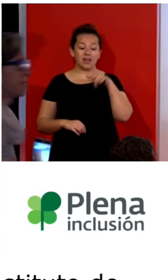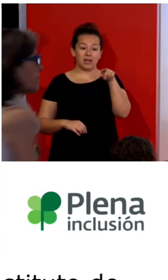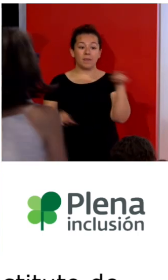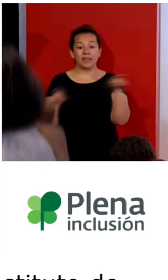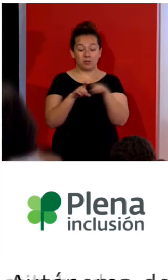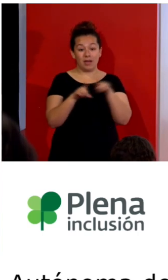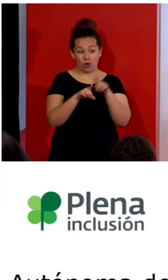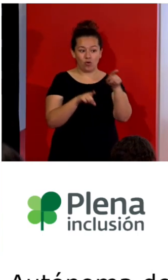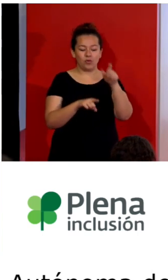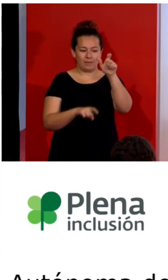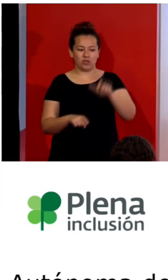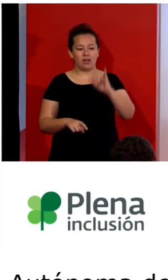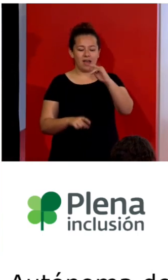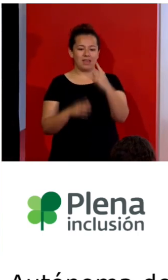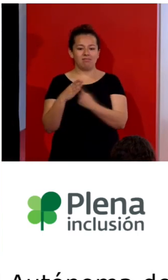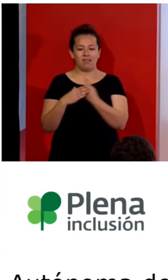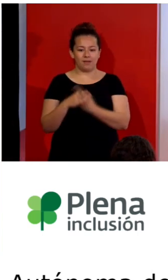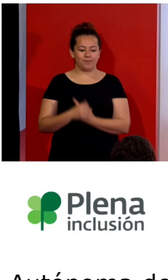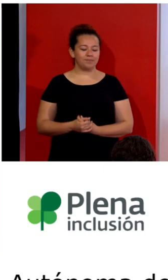con TEA. Javier, cuando quieras.